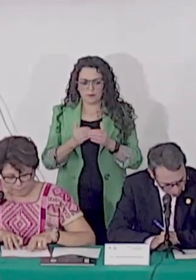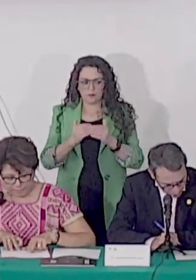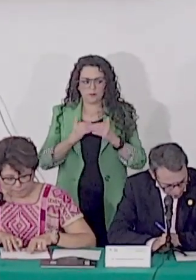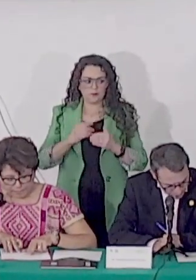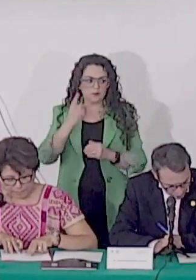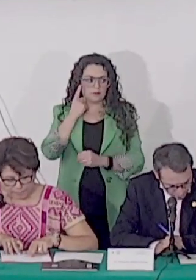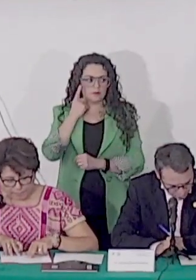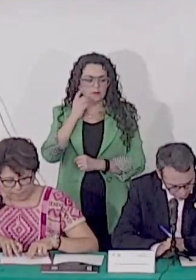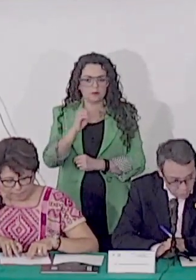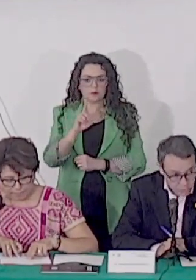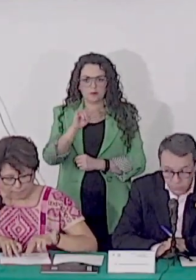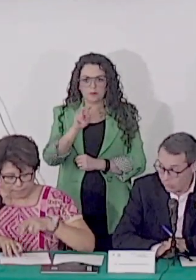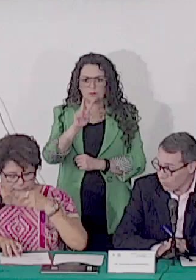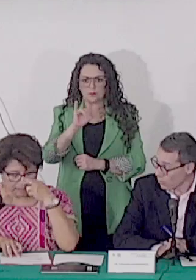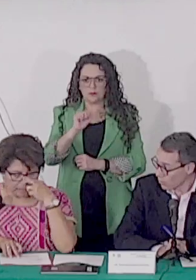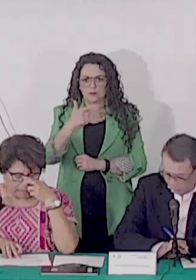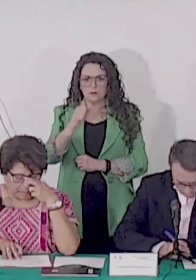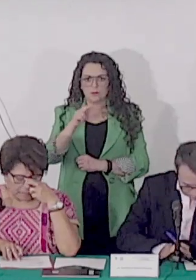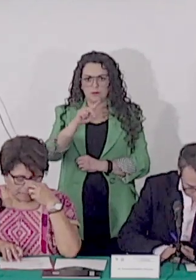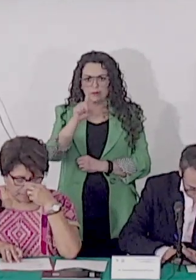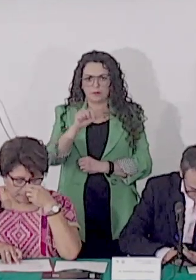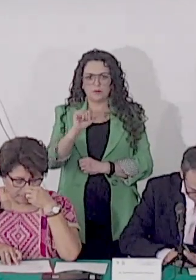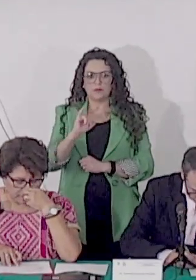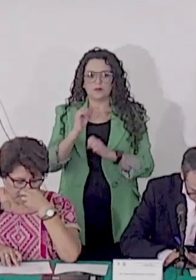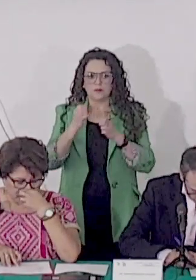Diputada Olivia Garza de los Santos. Presente.